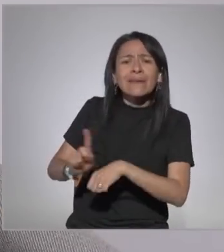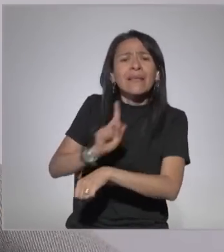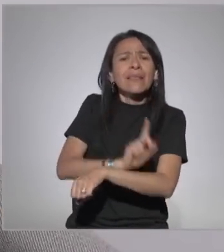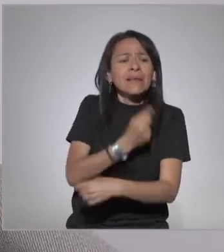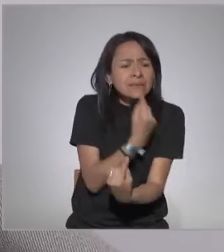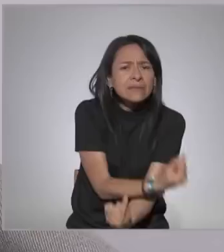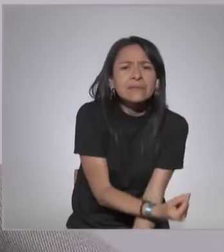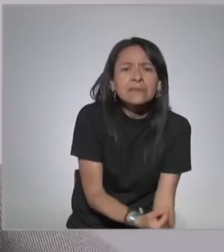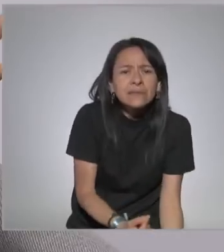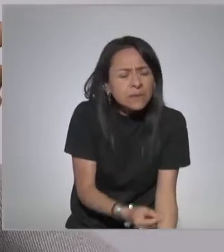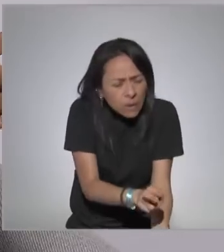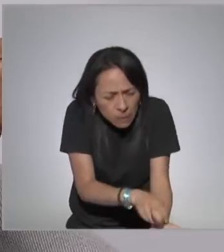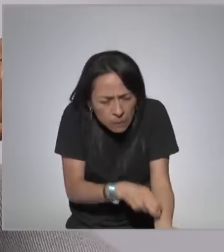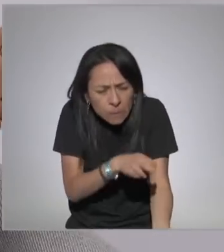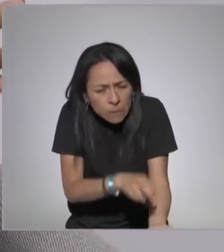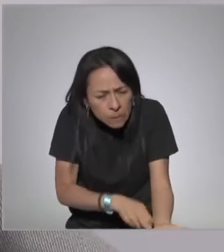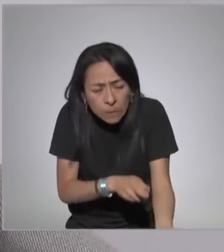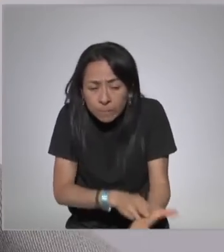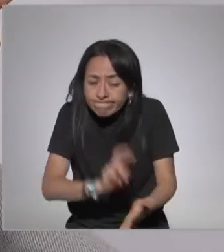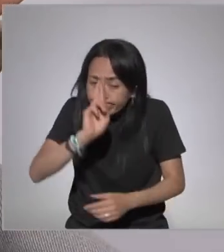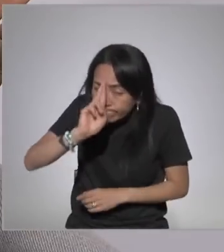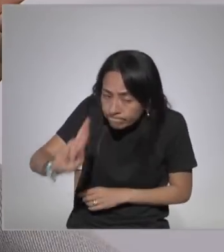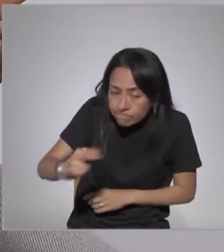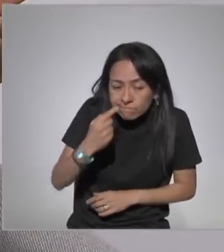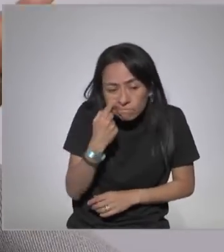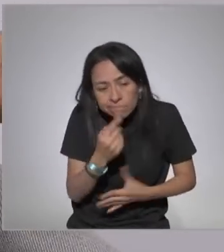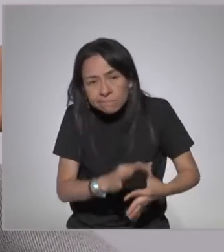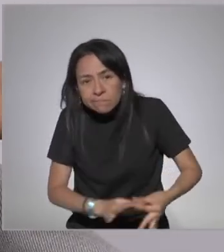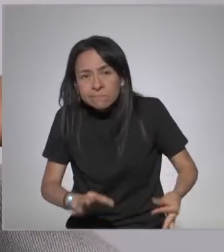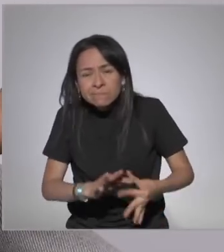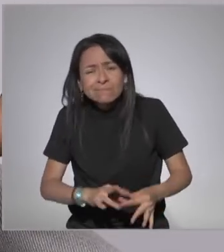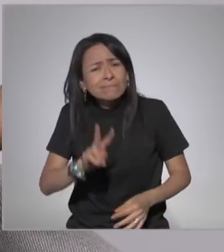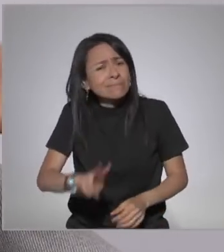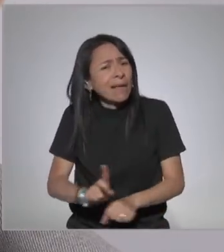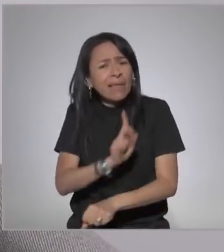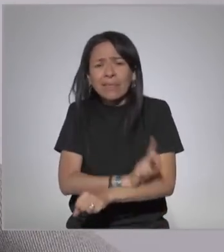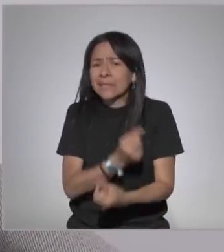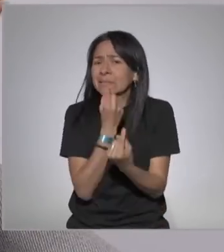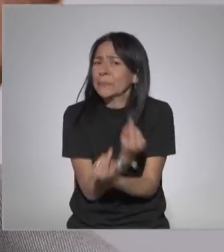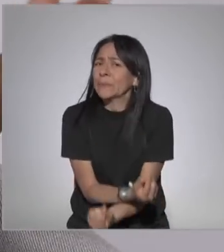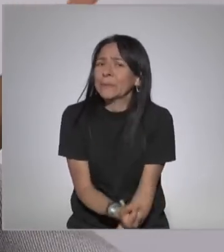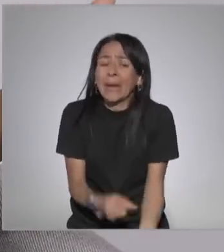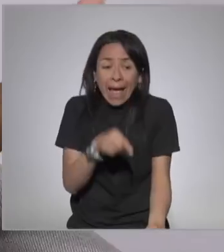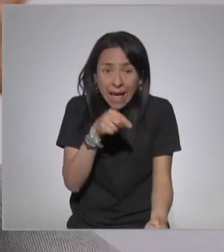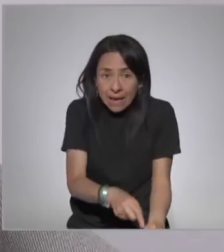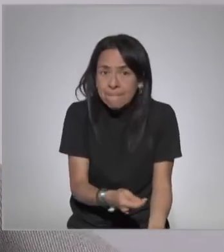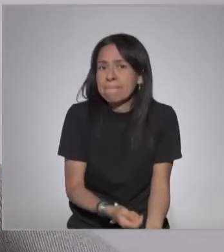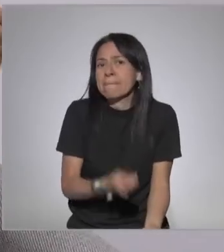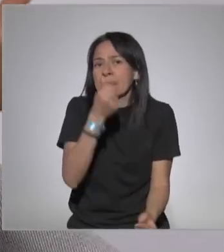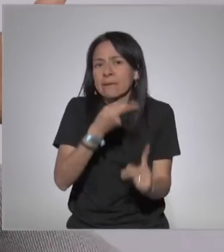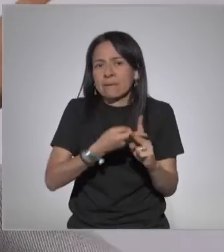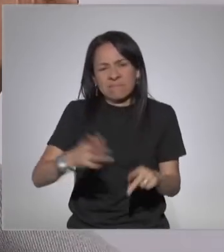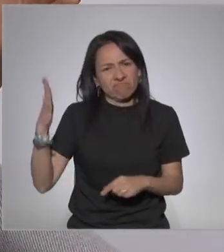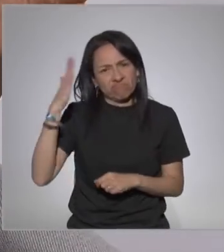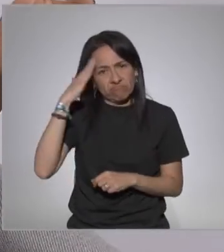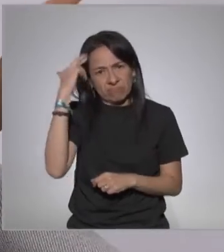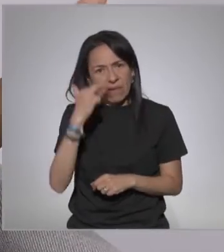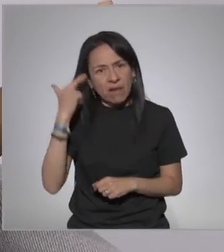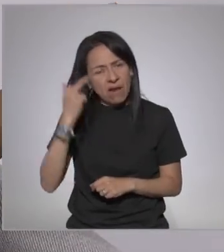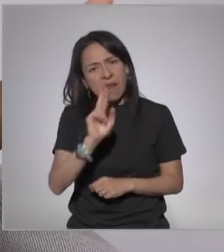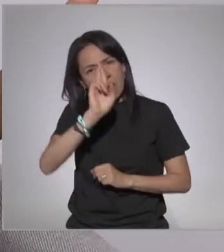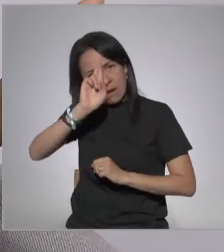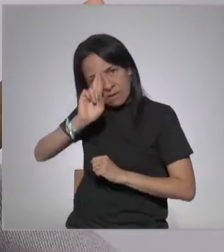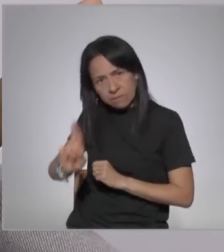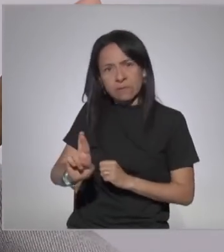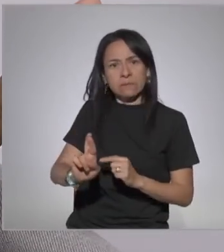nosotros sabemos que la crianza, desde la pequeña infancia, va a marcar ese proceso de